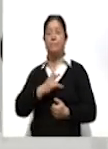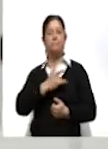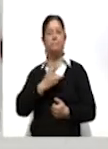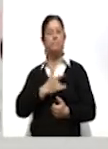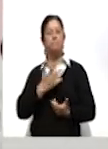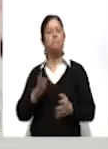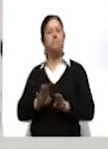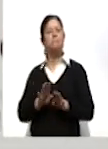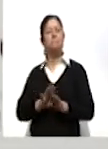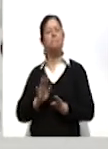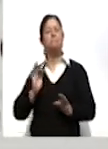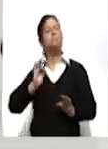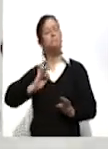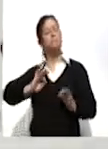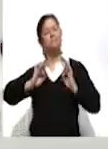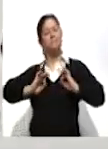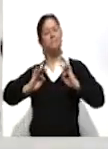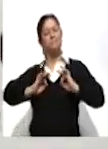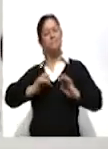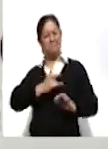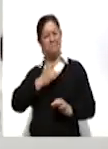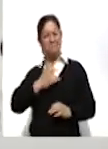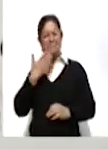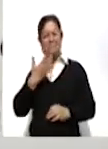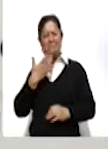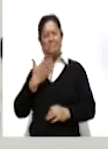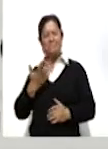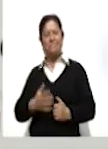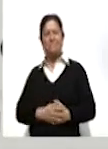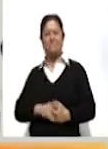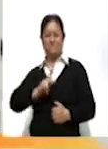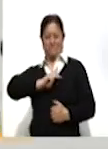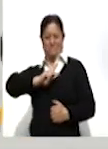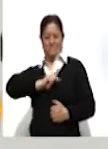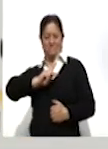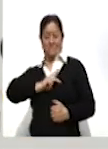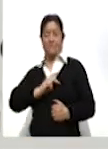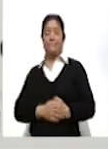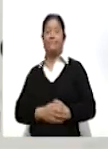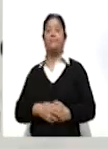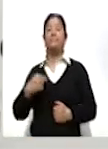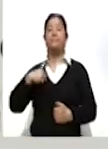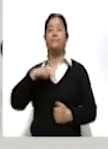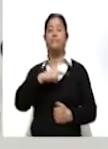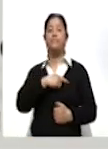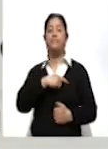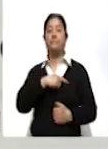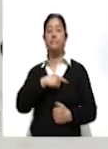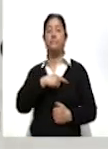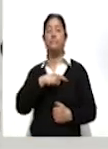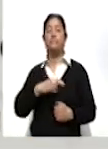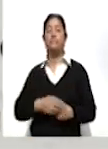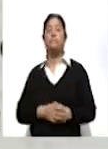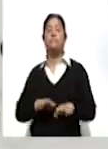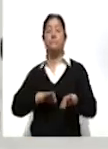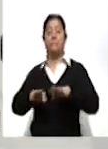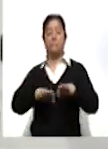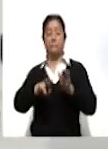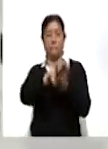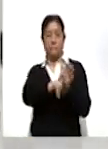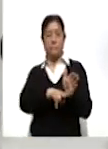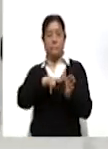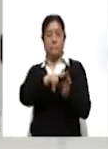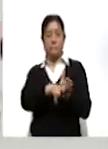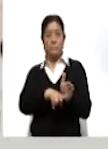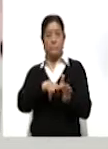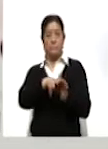muy, muy satisfactorio también para ellas, ¿no? Entonces estuvimos trabajando en estos videos y